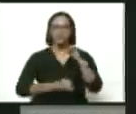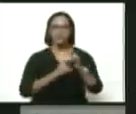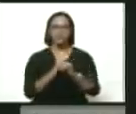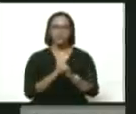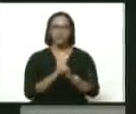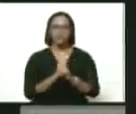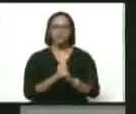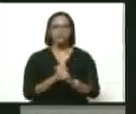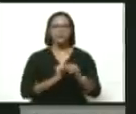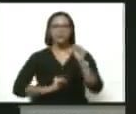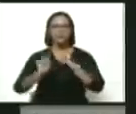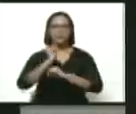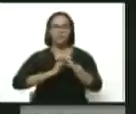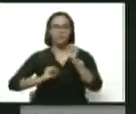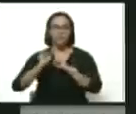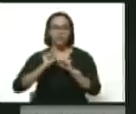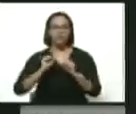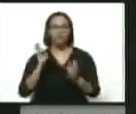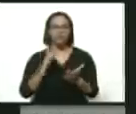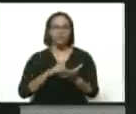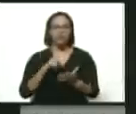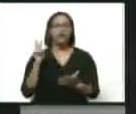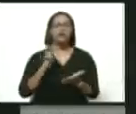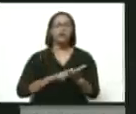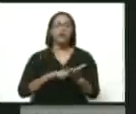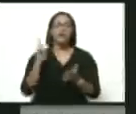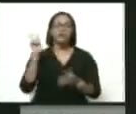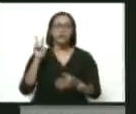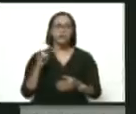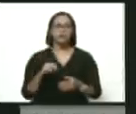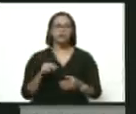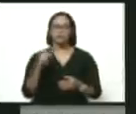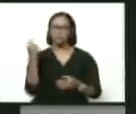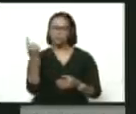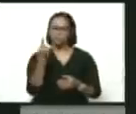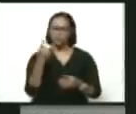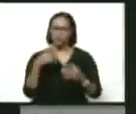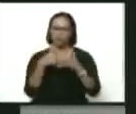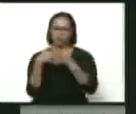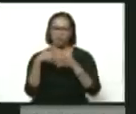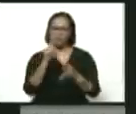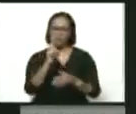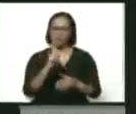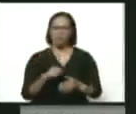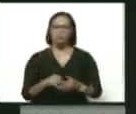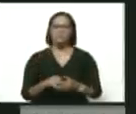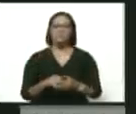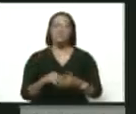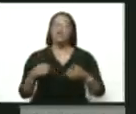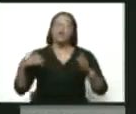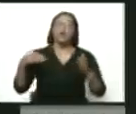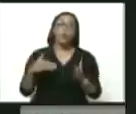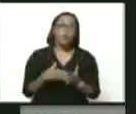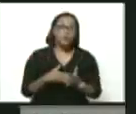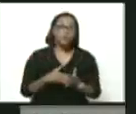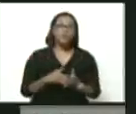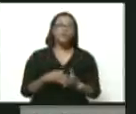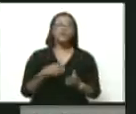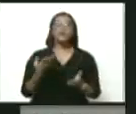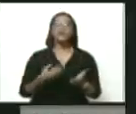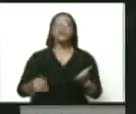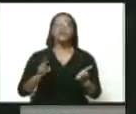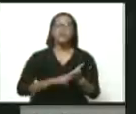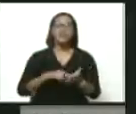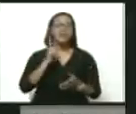de Defensa de la Verdad de Venezuela, no solo contra el imperialismo, sino contra los que repiten las